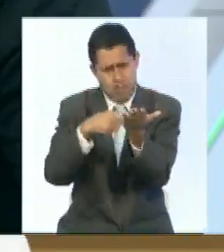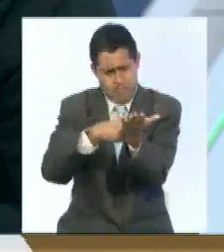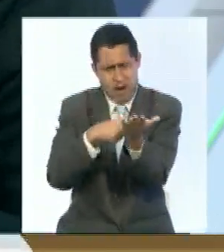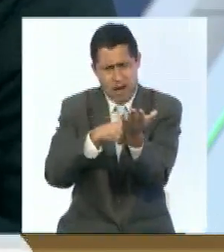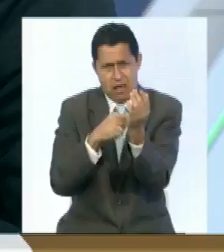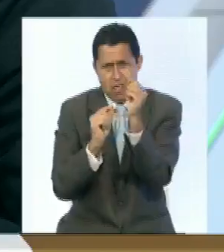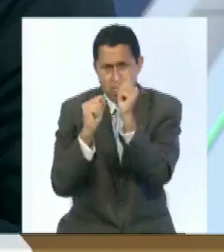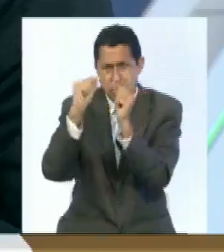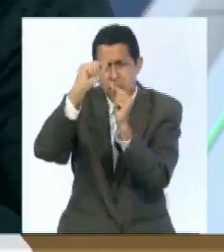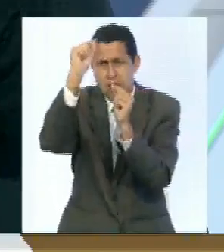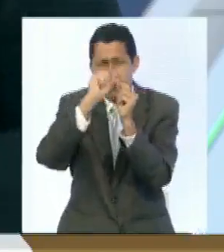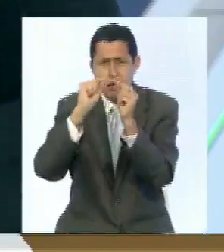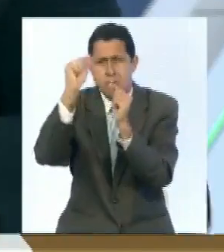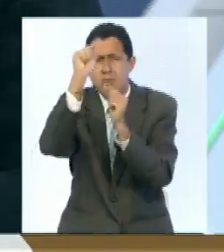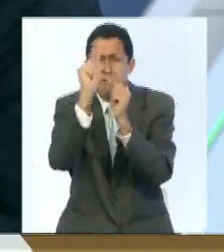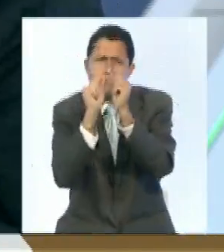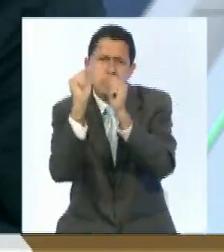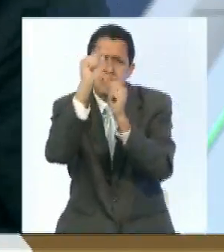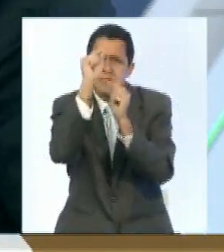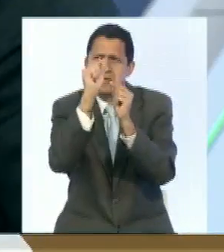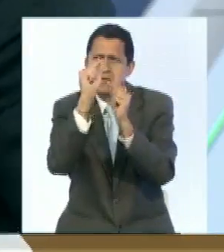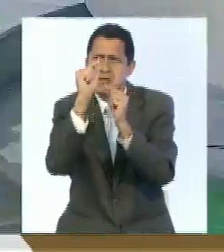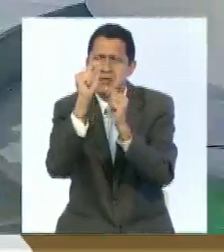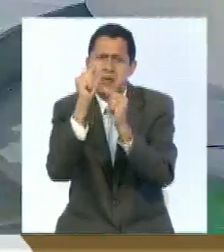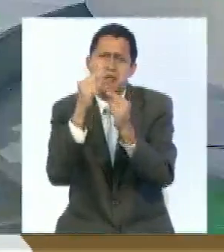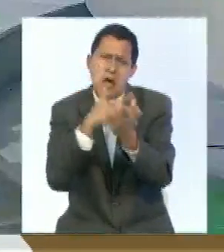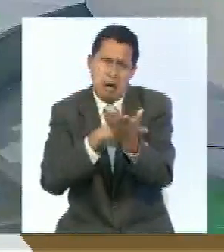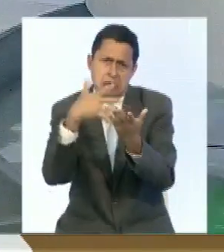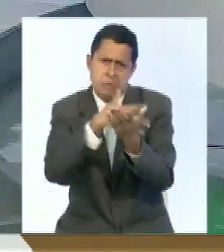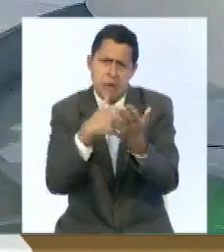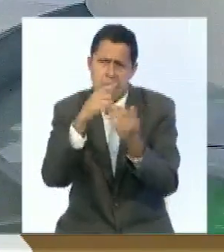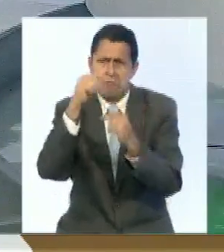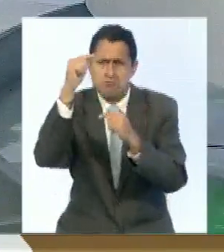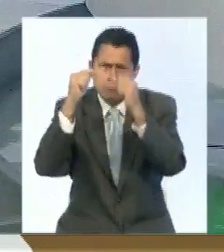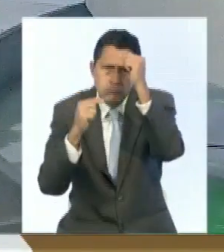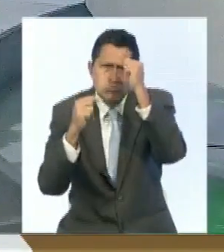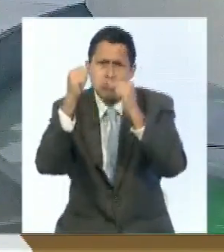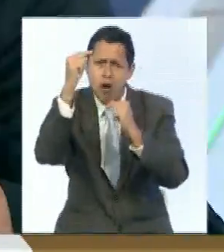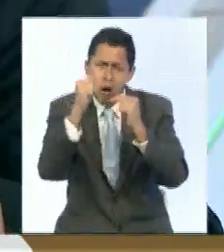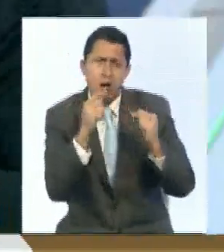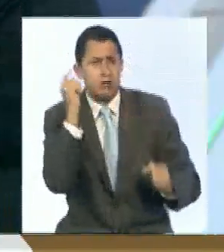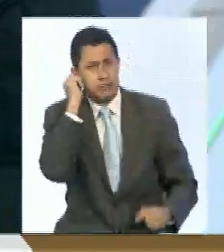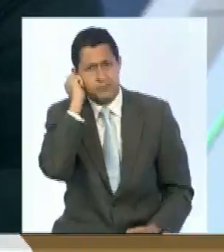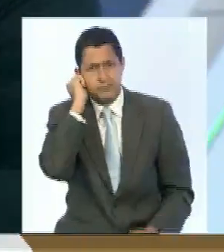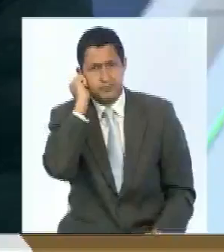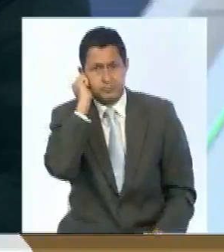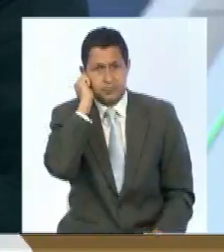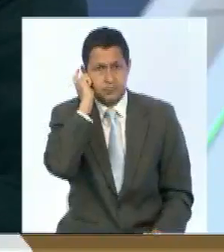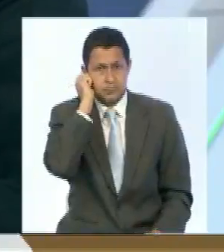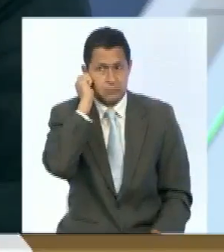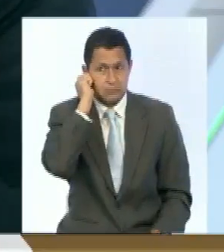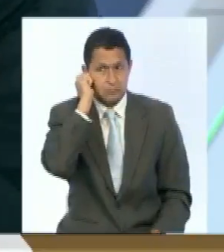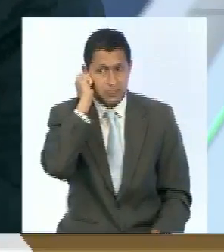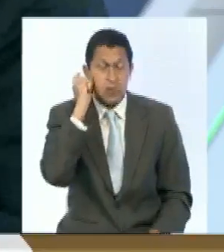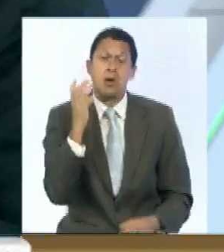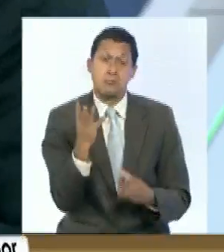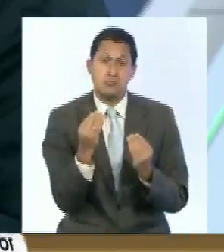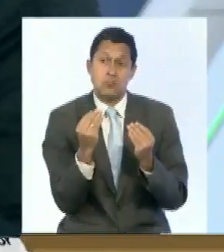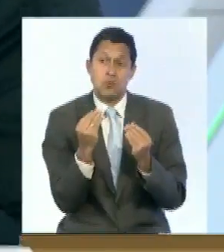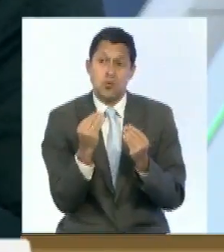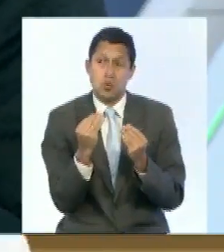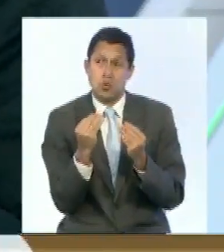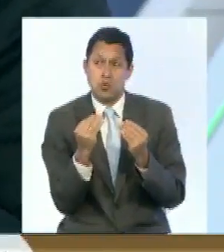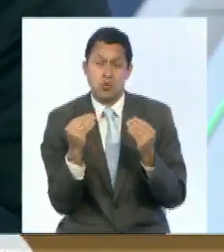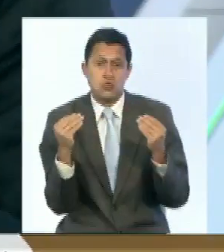que esas venas van a salir el testículo porque es el retorno venoso y el retorno venoso es esas venas ese conjunto de venas forman un plexo